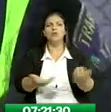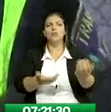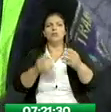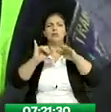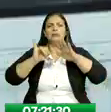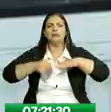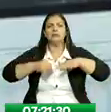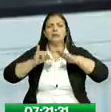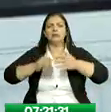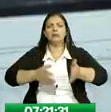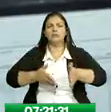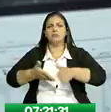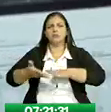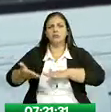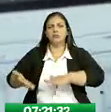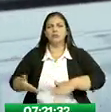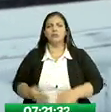Rivera.